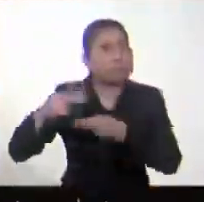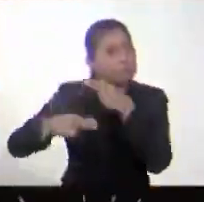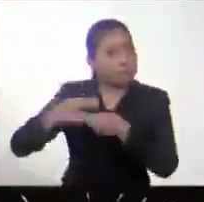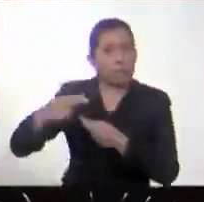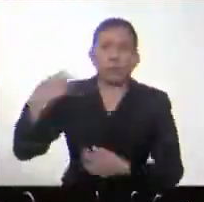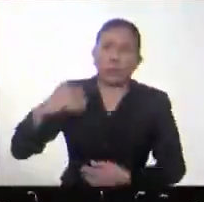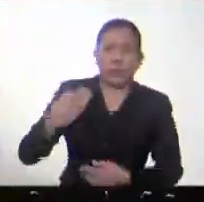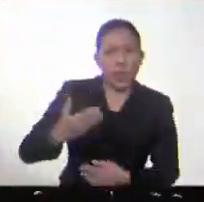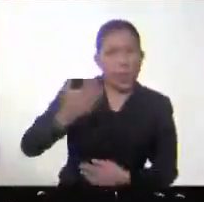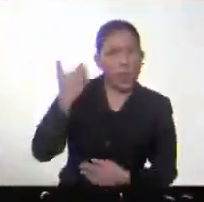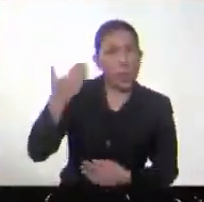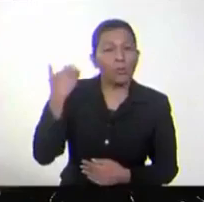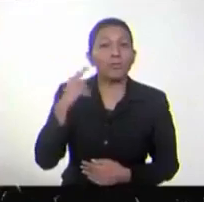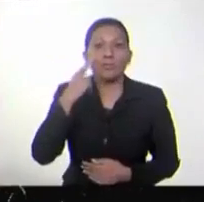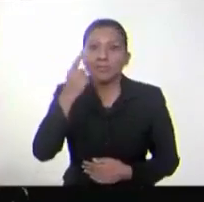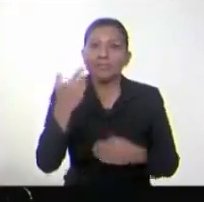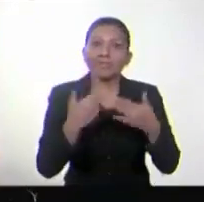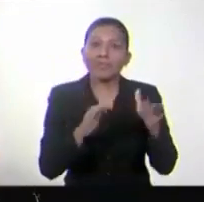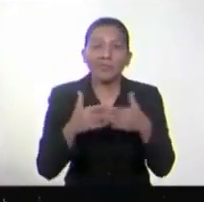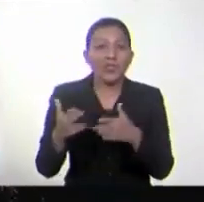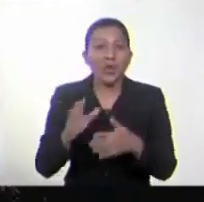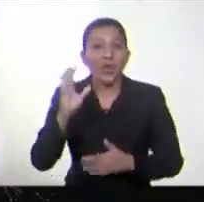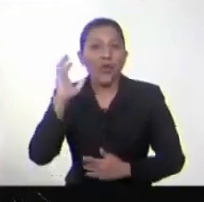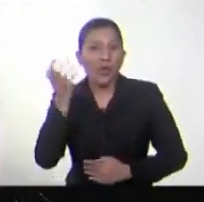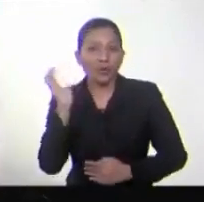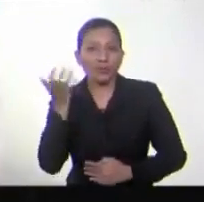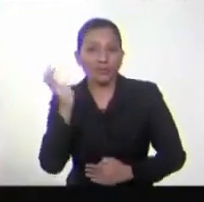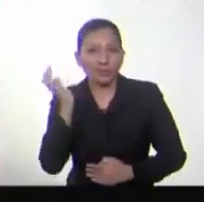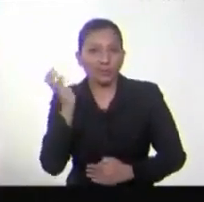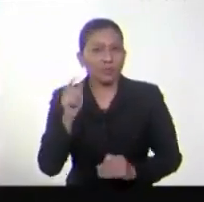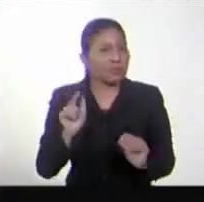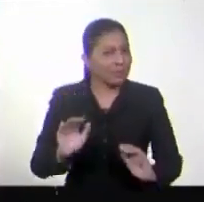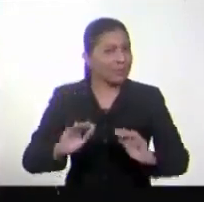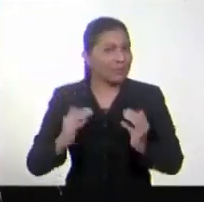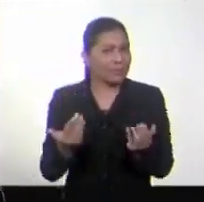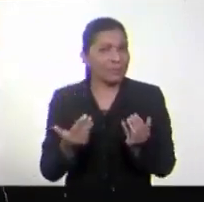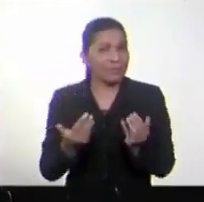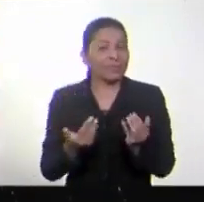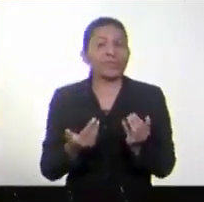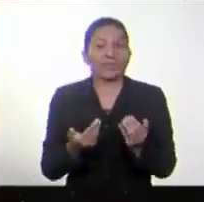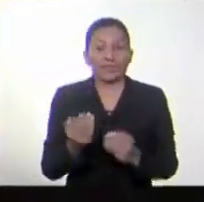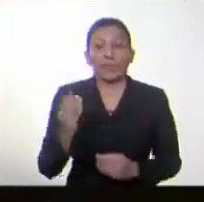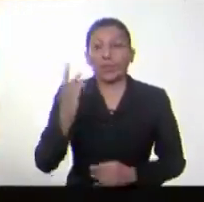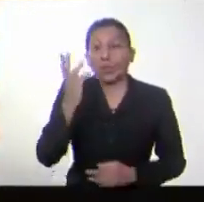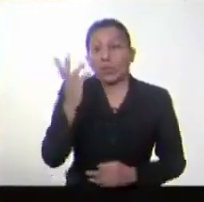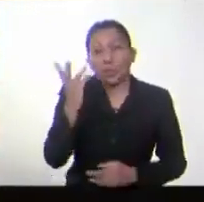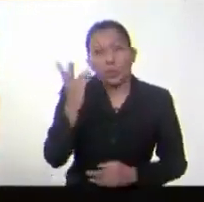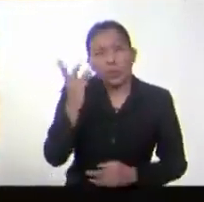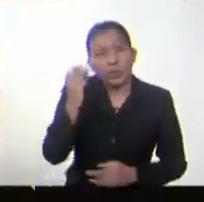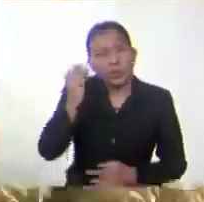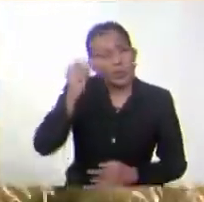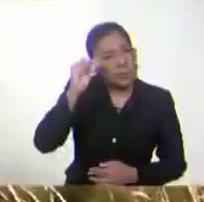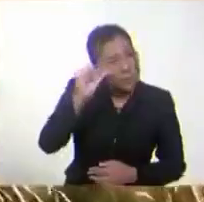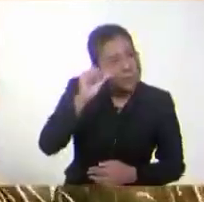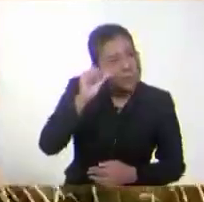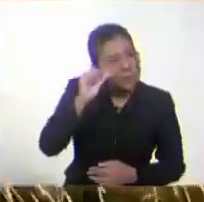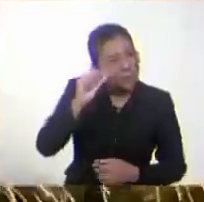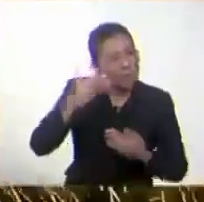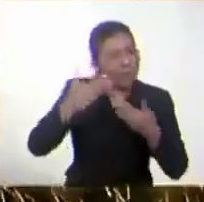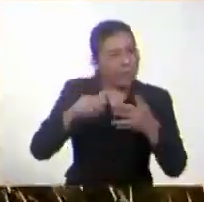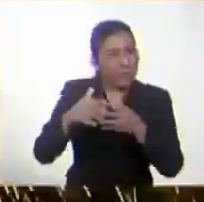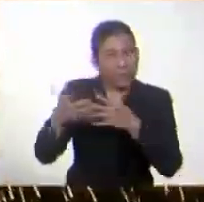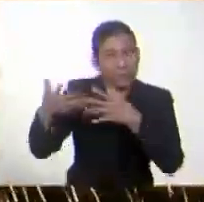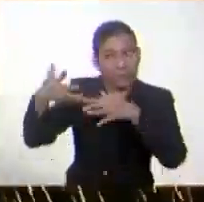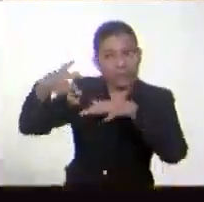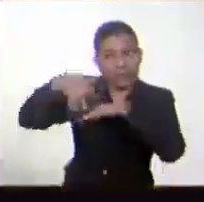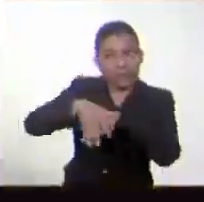los espectaculares colores que presentan se deben a un número relativamente pequeño de compuestos que se